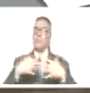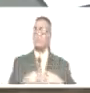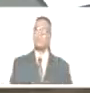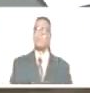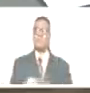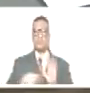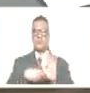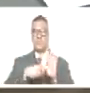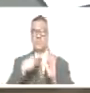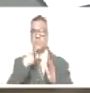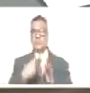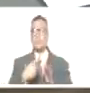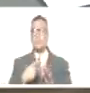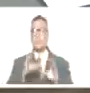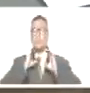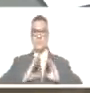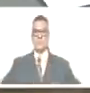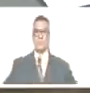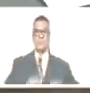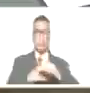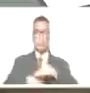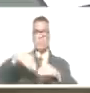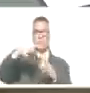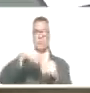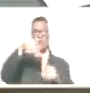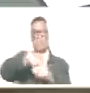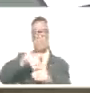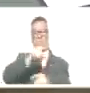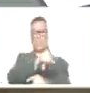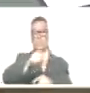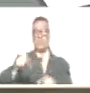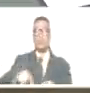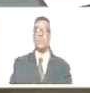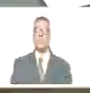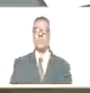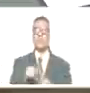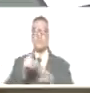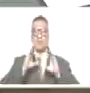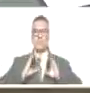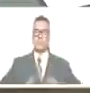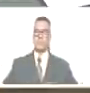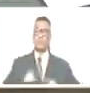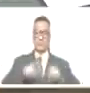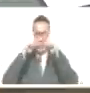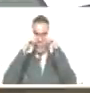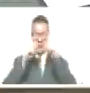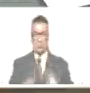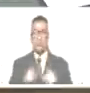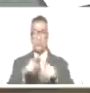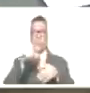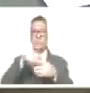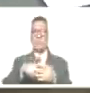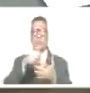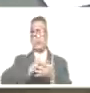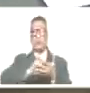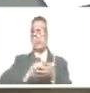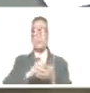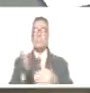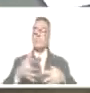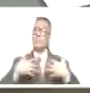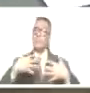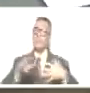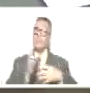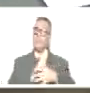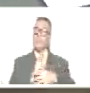el cuerpo por mayoría de los presentes. Mientras el cuerpo decida sobre una proposición de urgencia, no